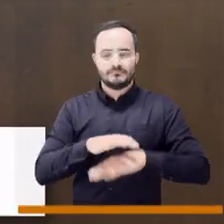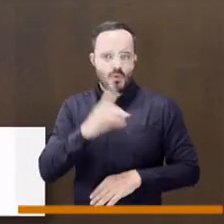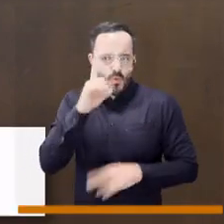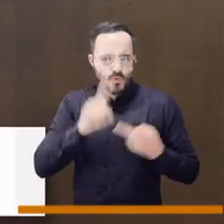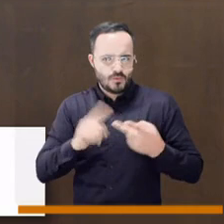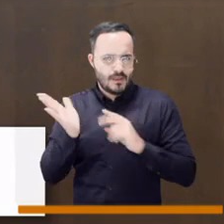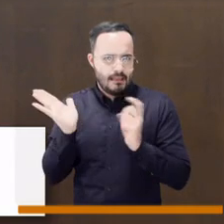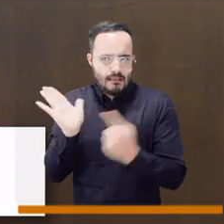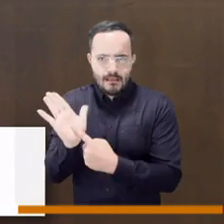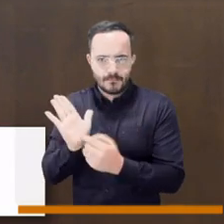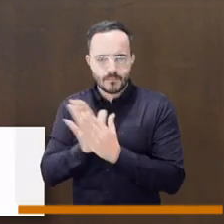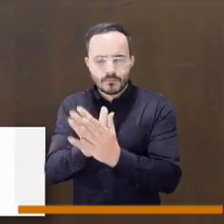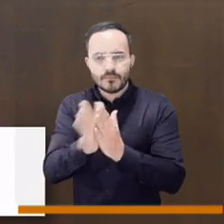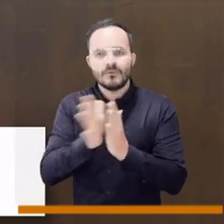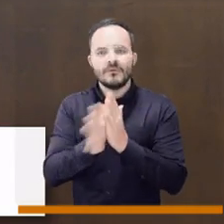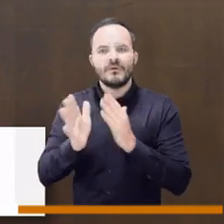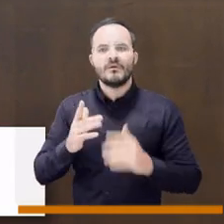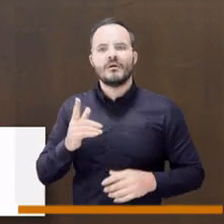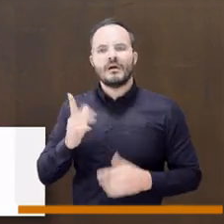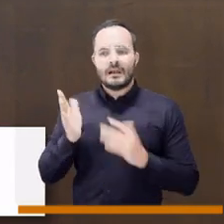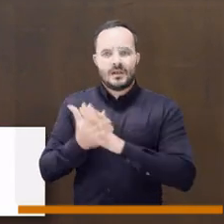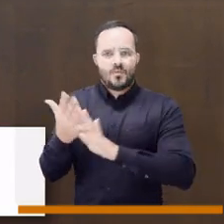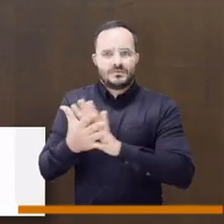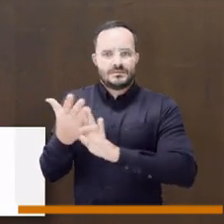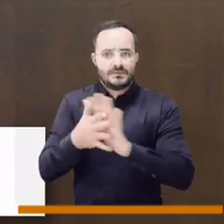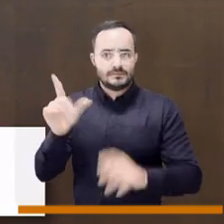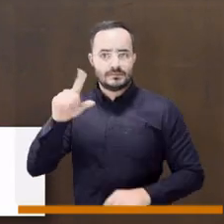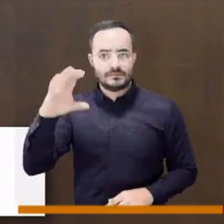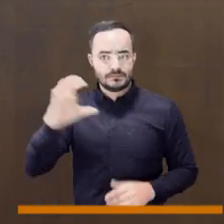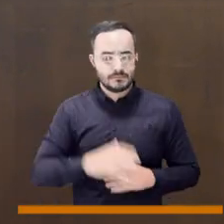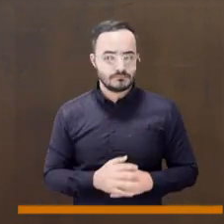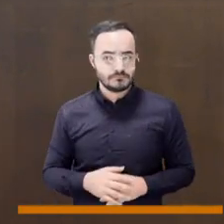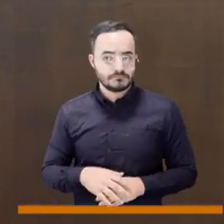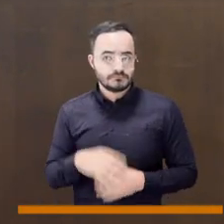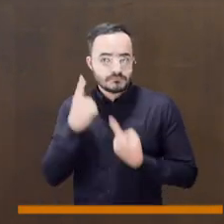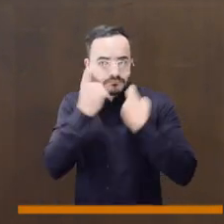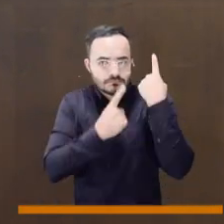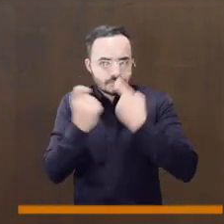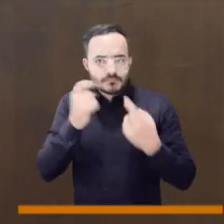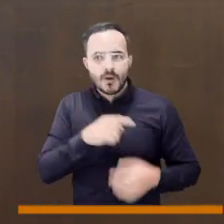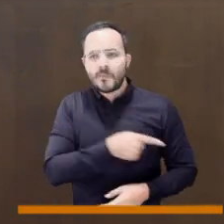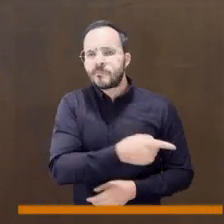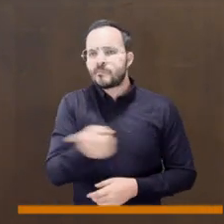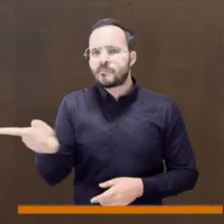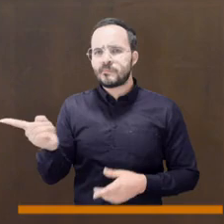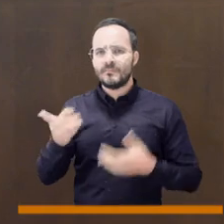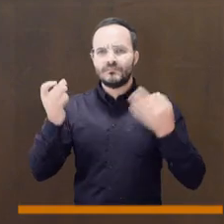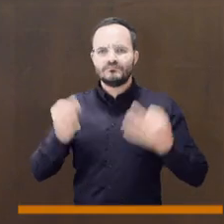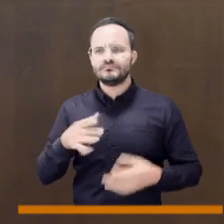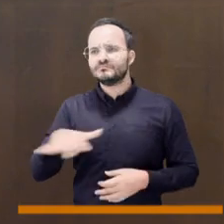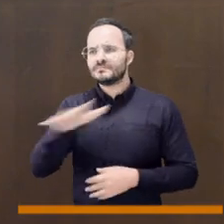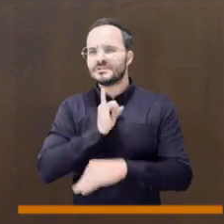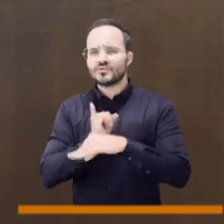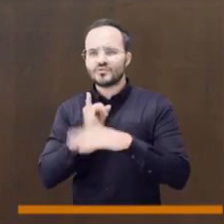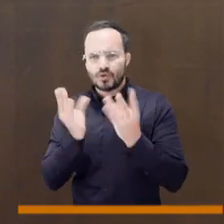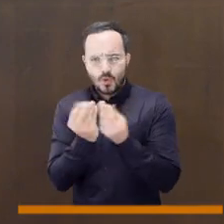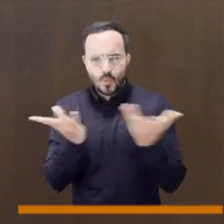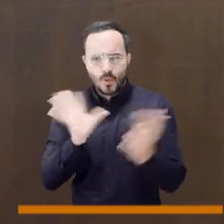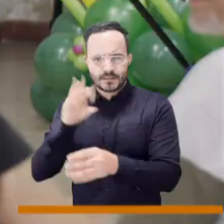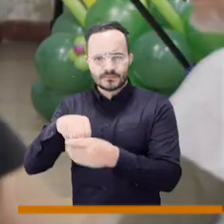ejemplo, el caso de la lengua de señas colombiana. ¿Cuántas instituciones, digamos así, del orden